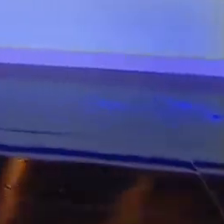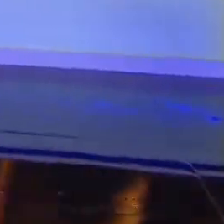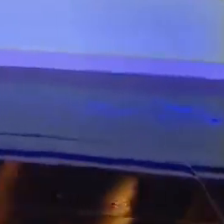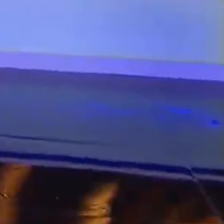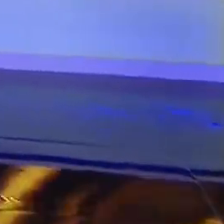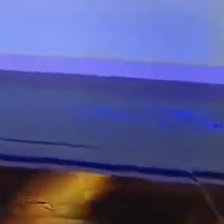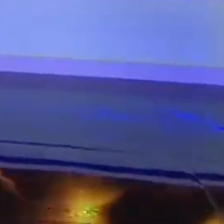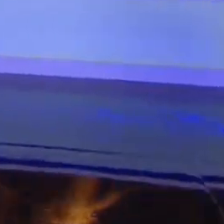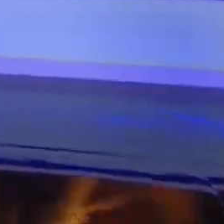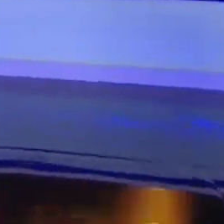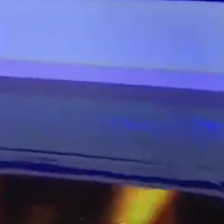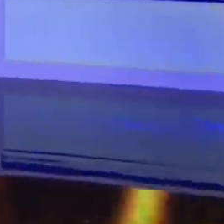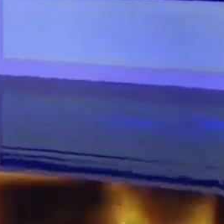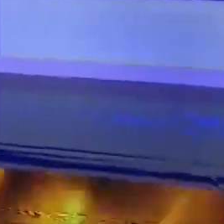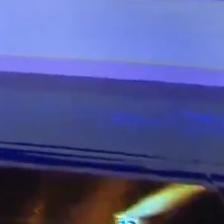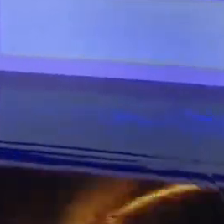llovido.